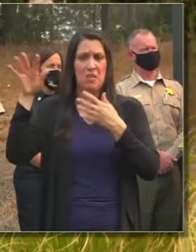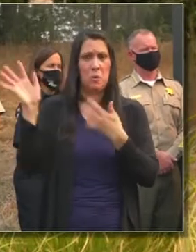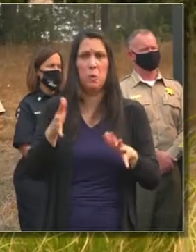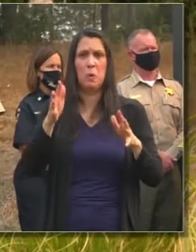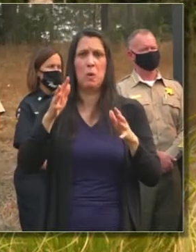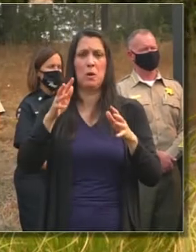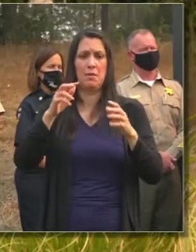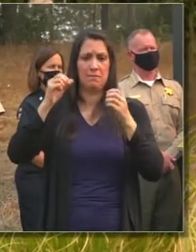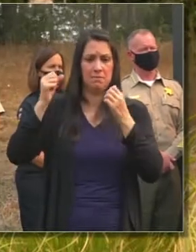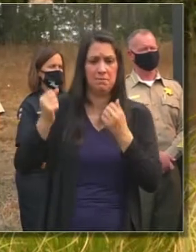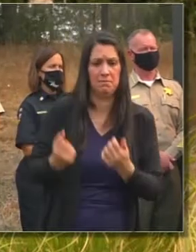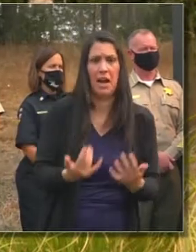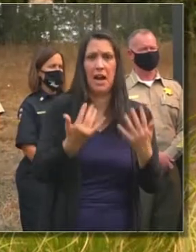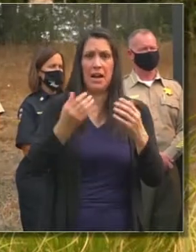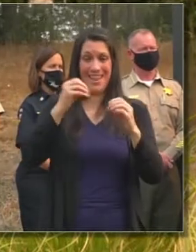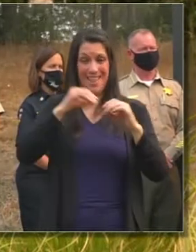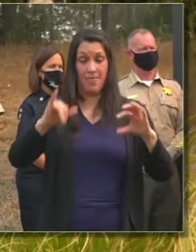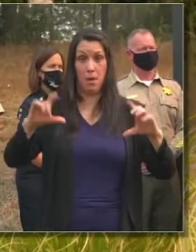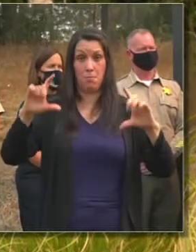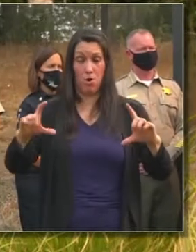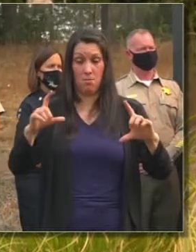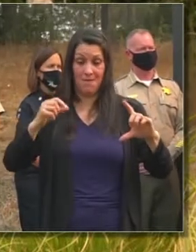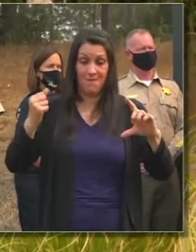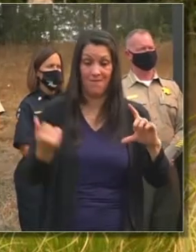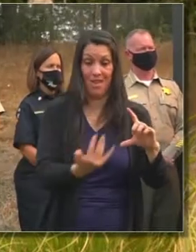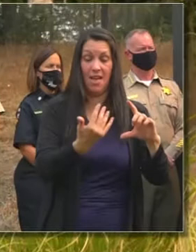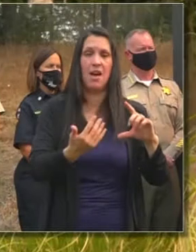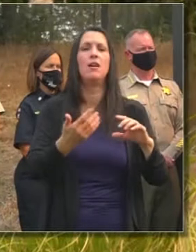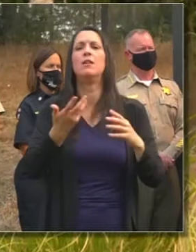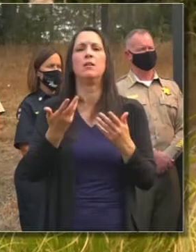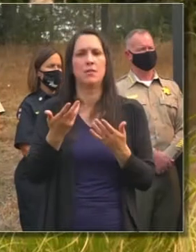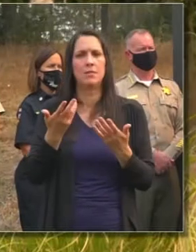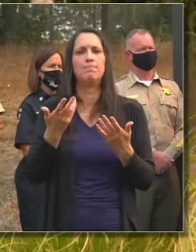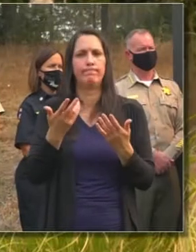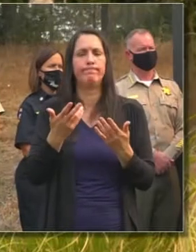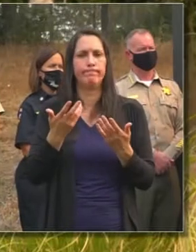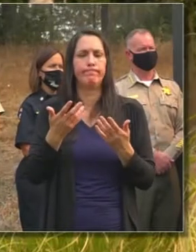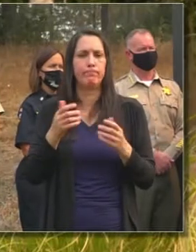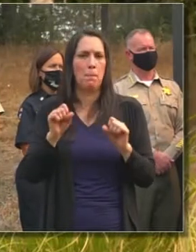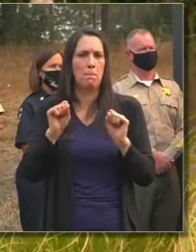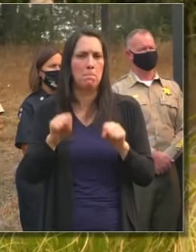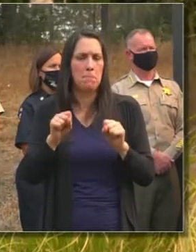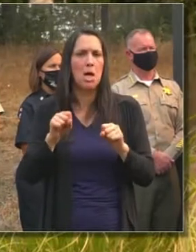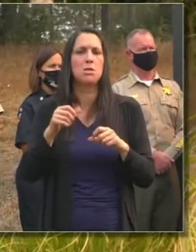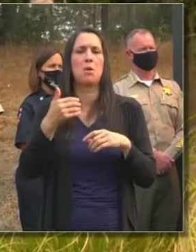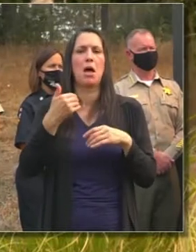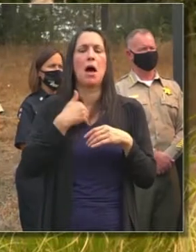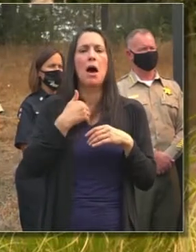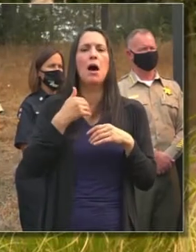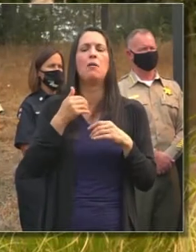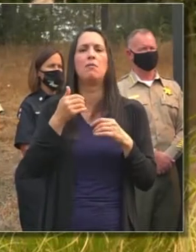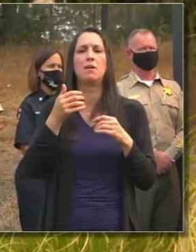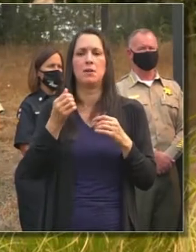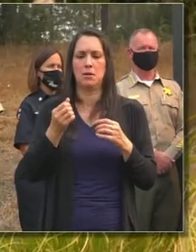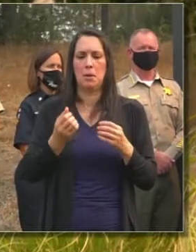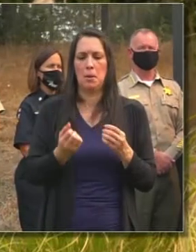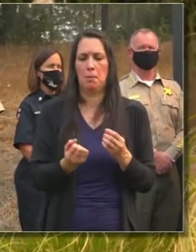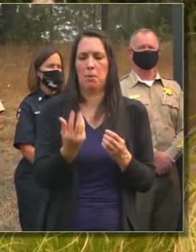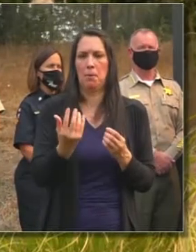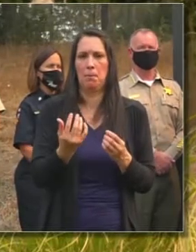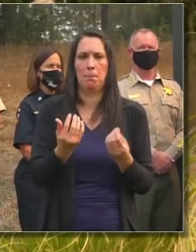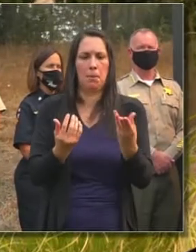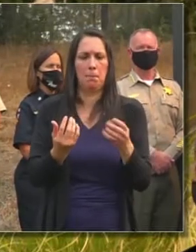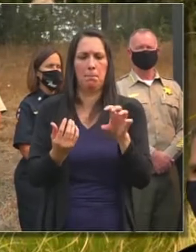actividad actual de incendios dentro del perímetro que haya sido establecido en ese área si eso pasa de probabilidad de que habrá nuevos incendios